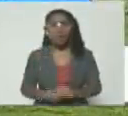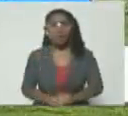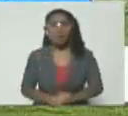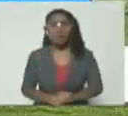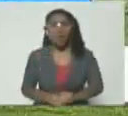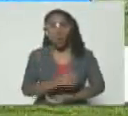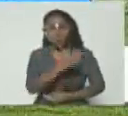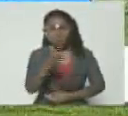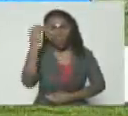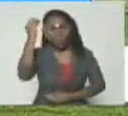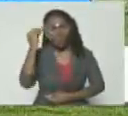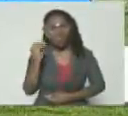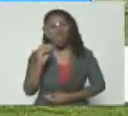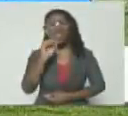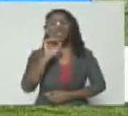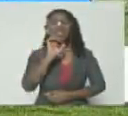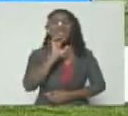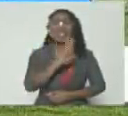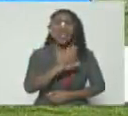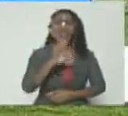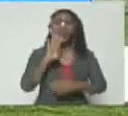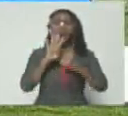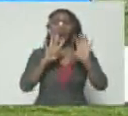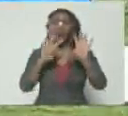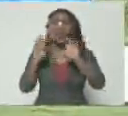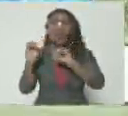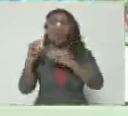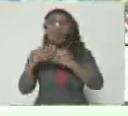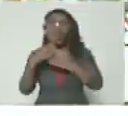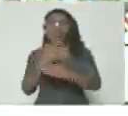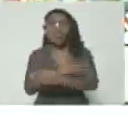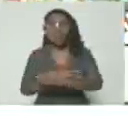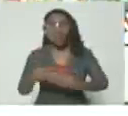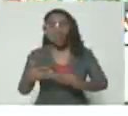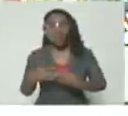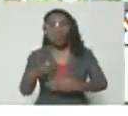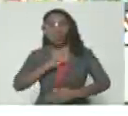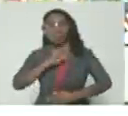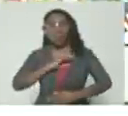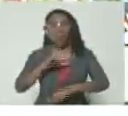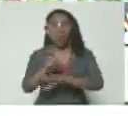se imaginan 590 millones? Y el propio